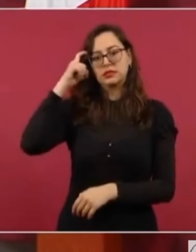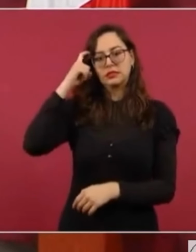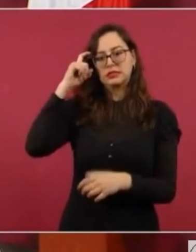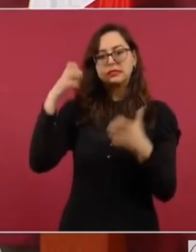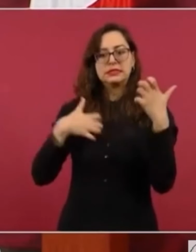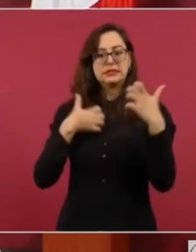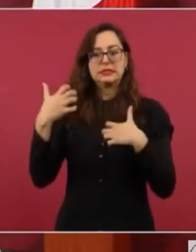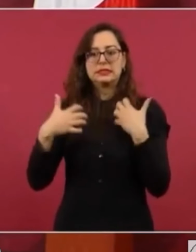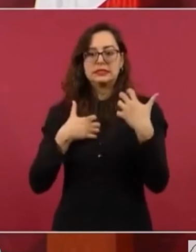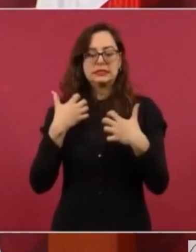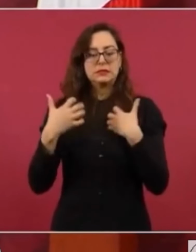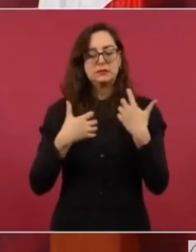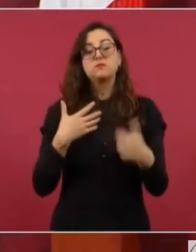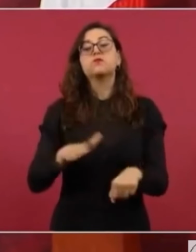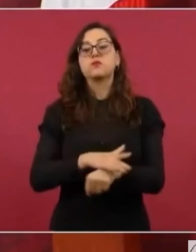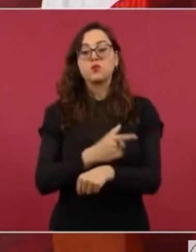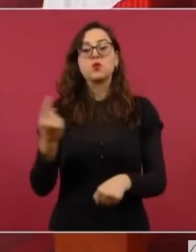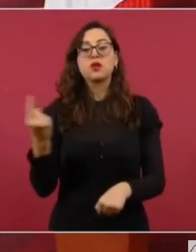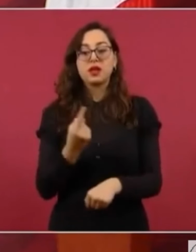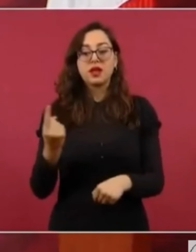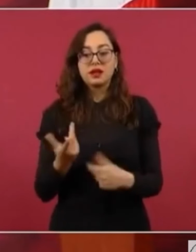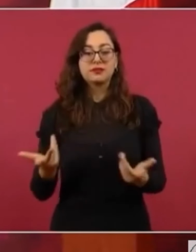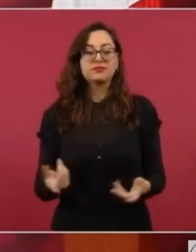al amparo de estas políticas